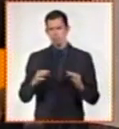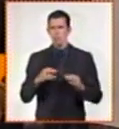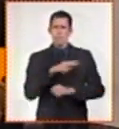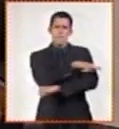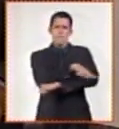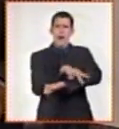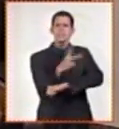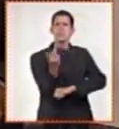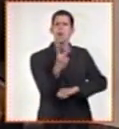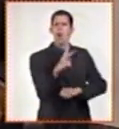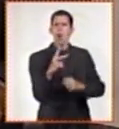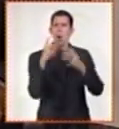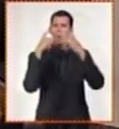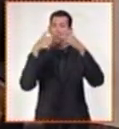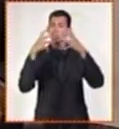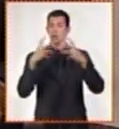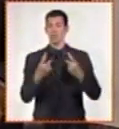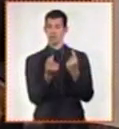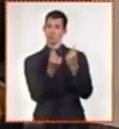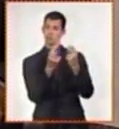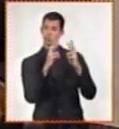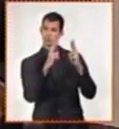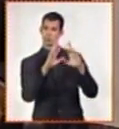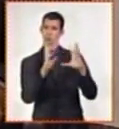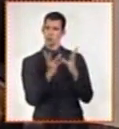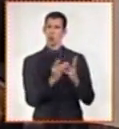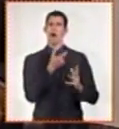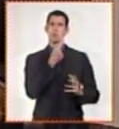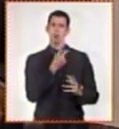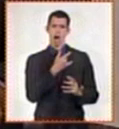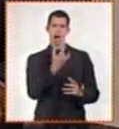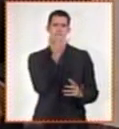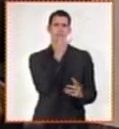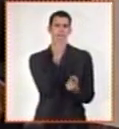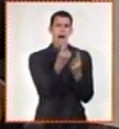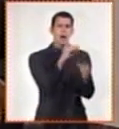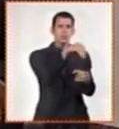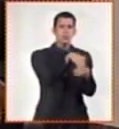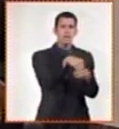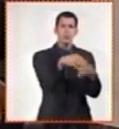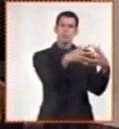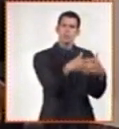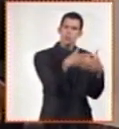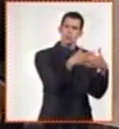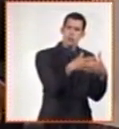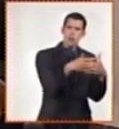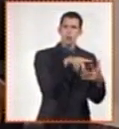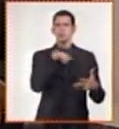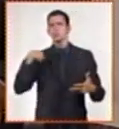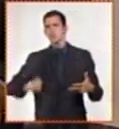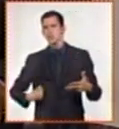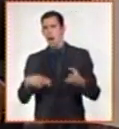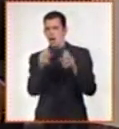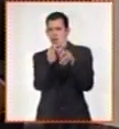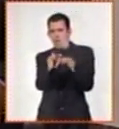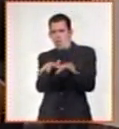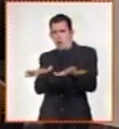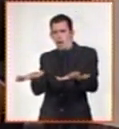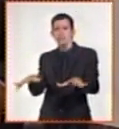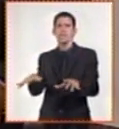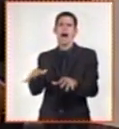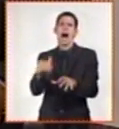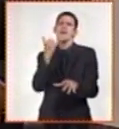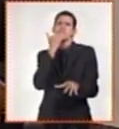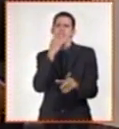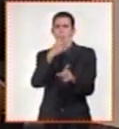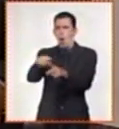asuntos también deben asumir debidas responsabilidades internacionales. Esperamos que Estados Unidos puede abandonar